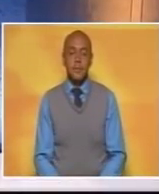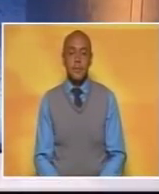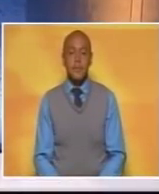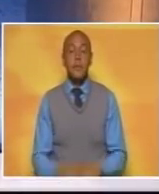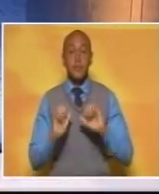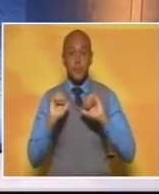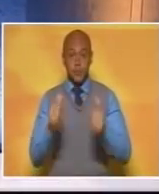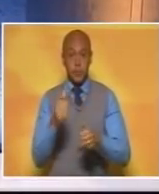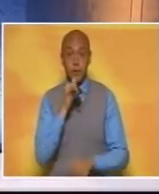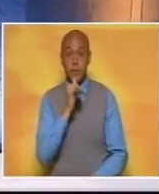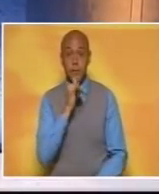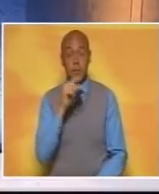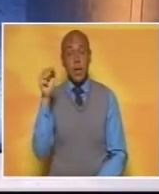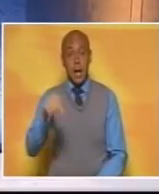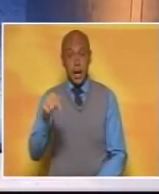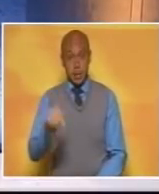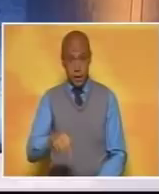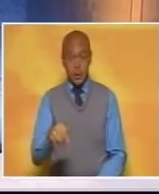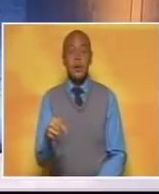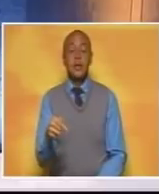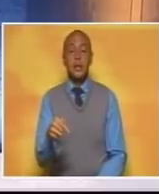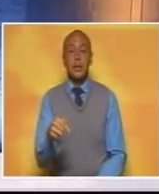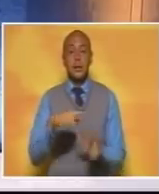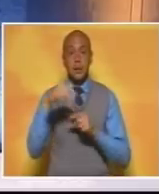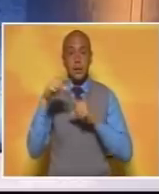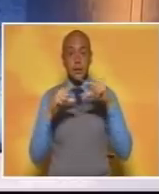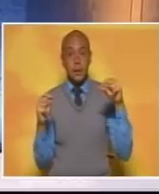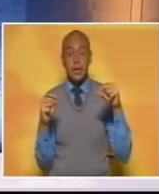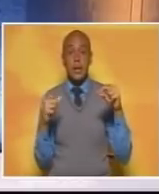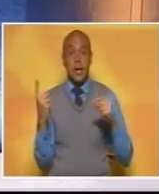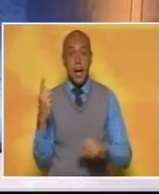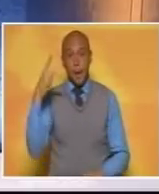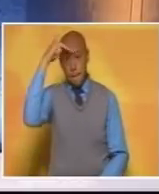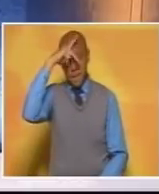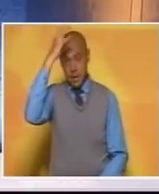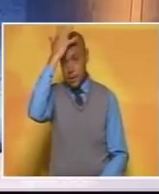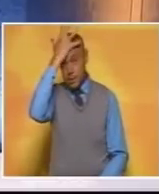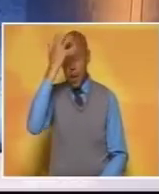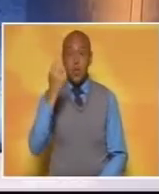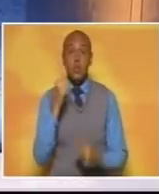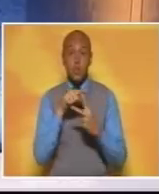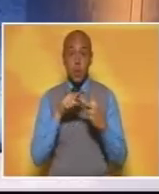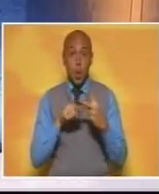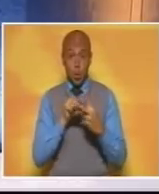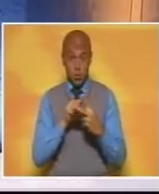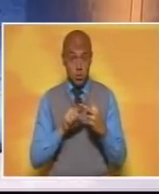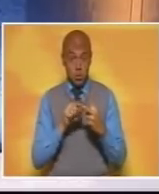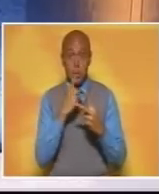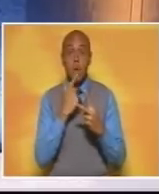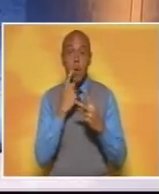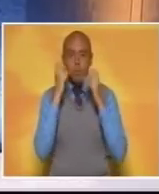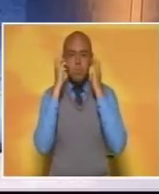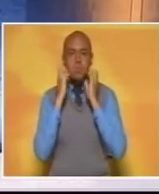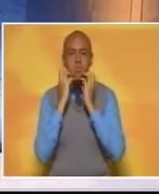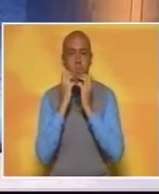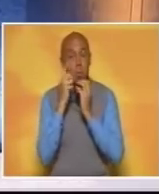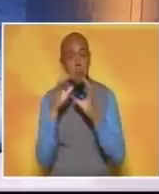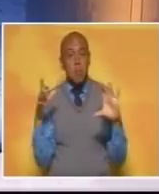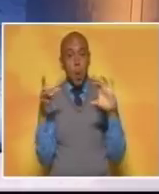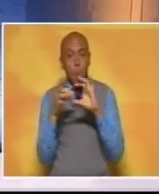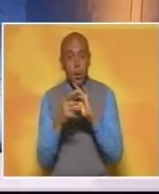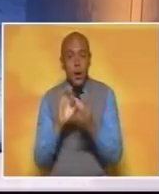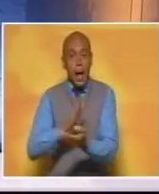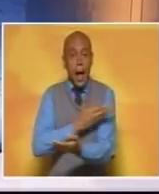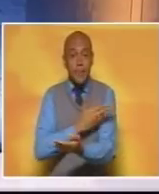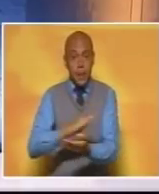Iniciamos las noticias de estrenos y estrellas con el príncipe Harry y Ed Sheeran. Los pelirrojos se unieron en una buena causa. El cantante